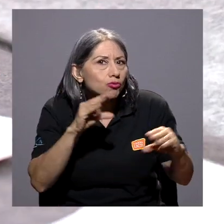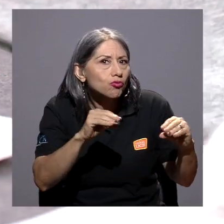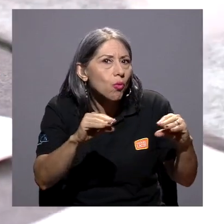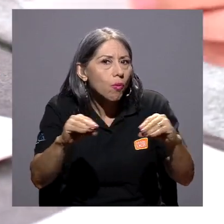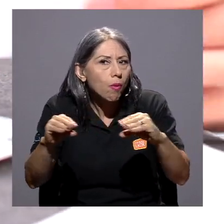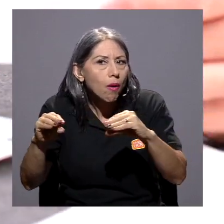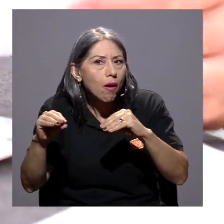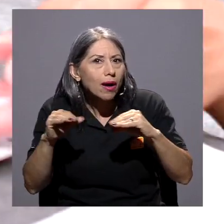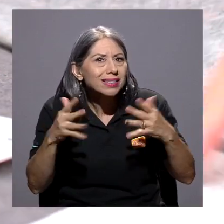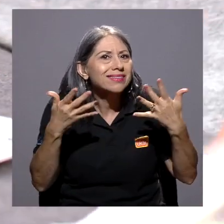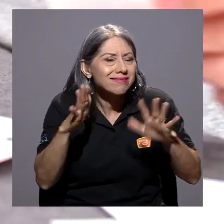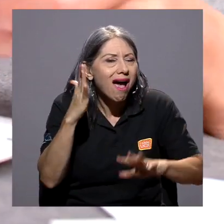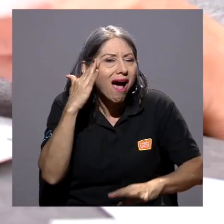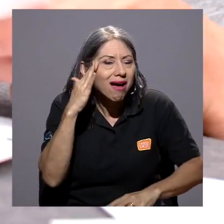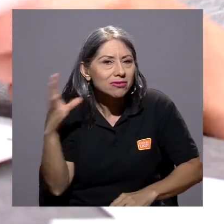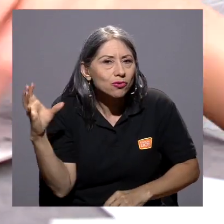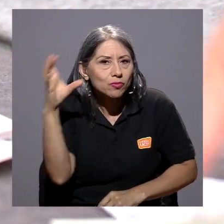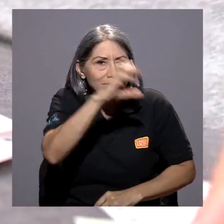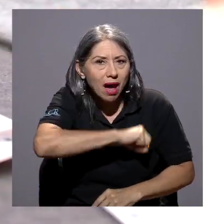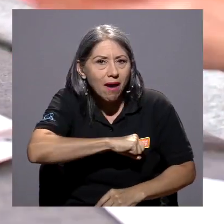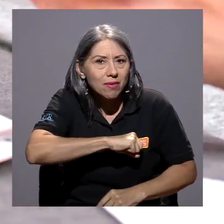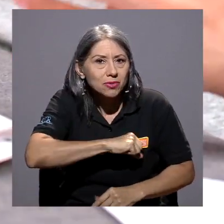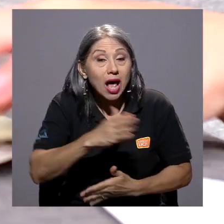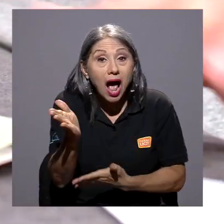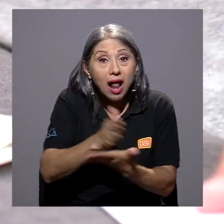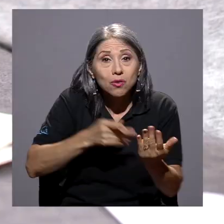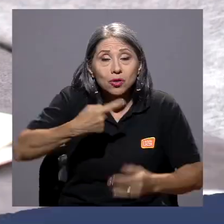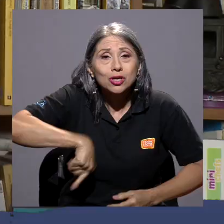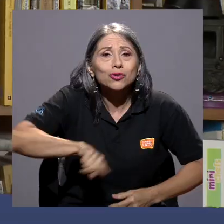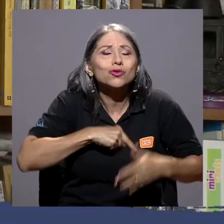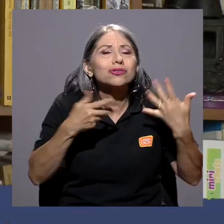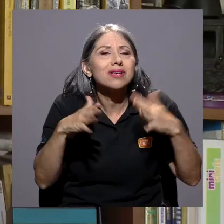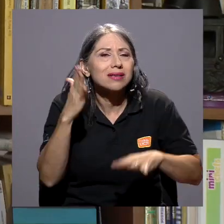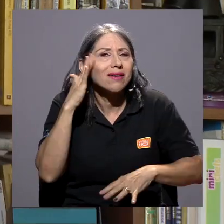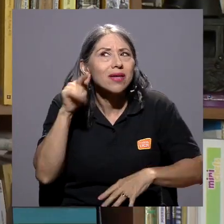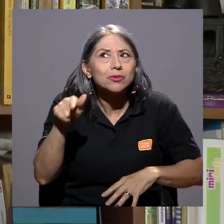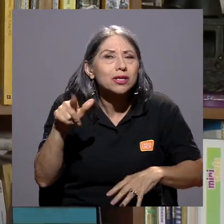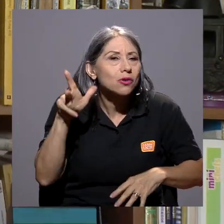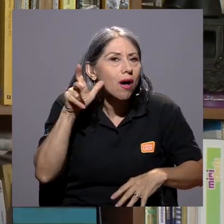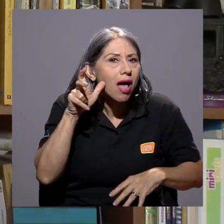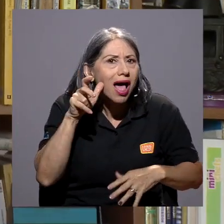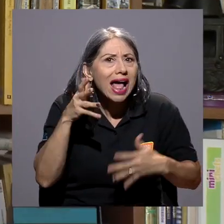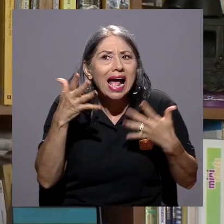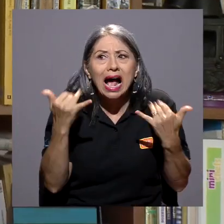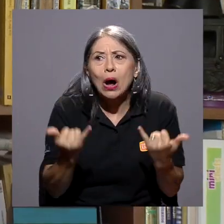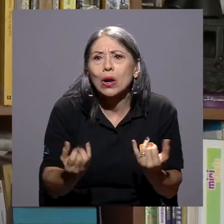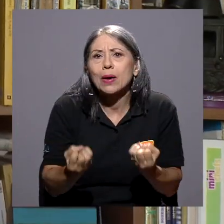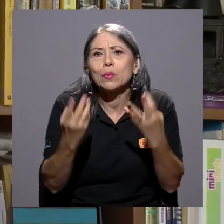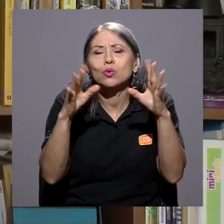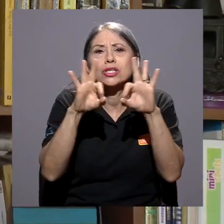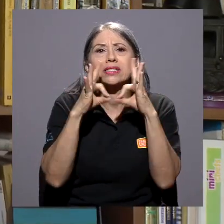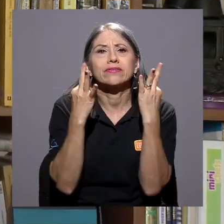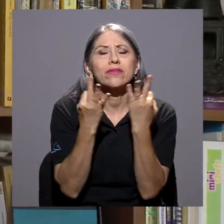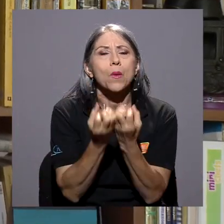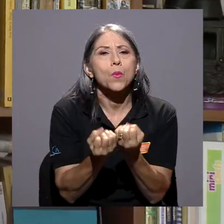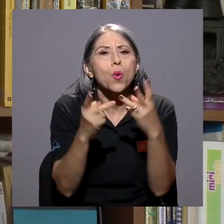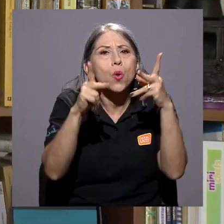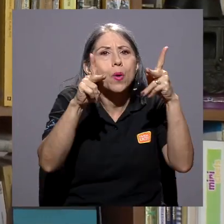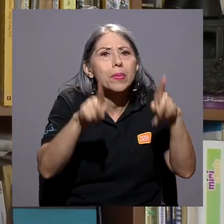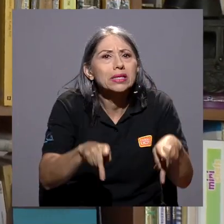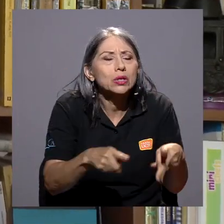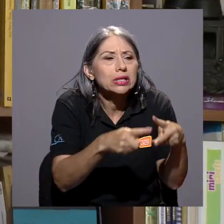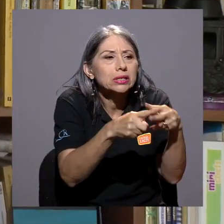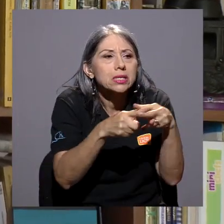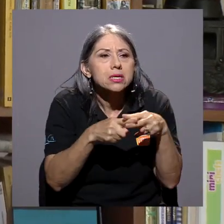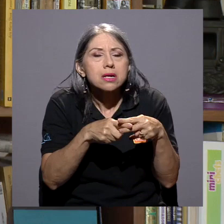los que ya sospechábamos, de los que algunos de nosotros y nosotras sabíamos, ¿verdad? De la cantidad de endeudamiento,